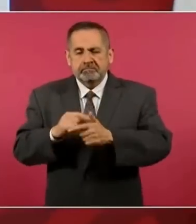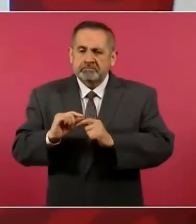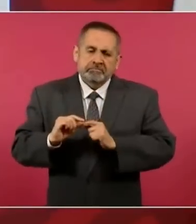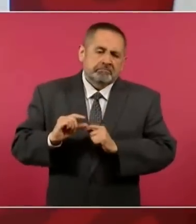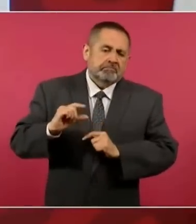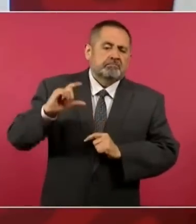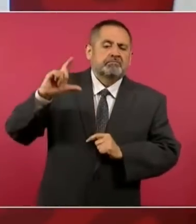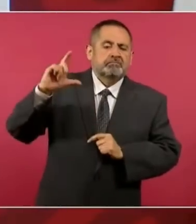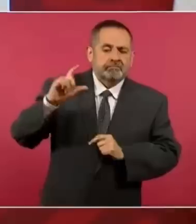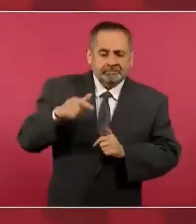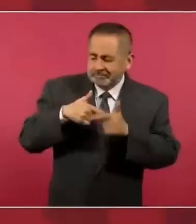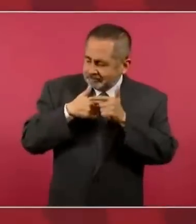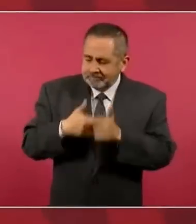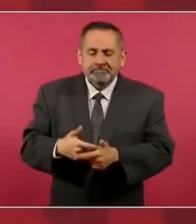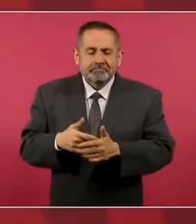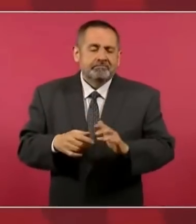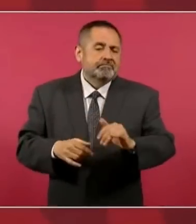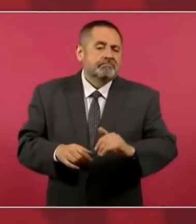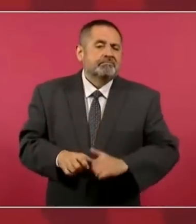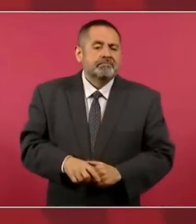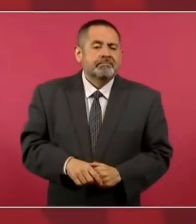creciendo.